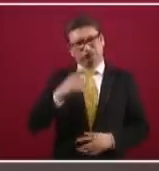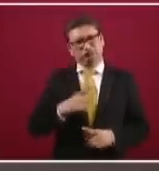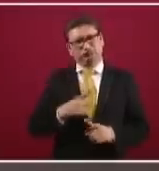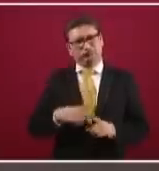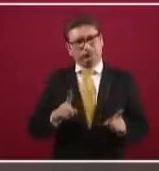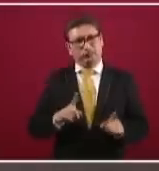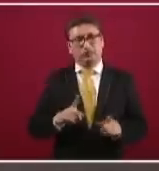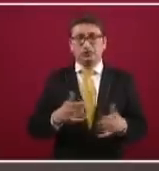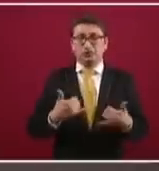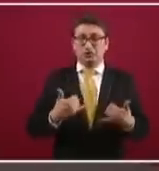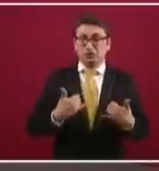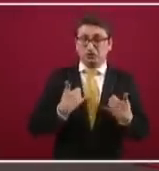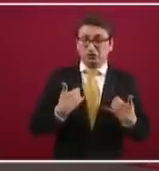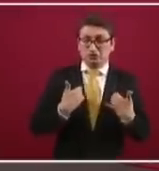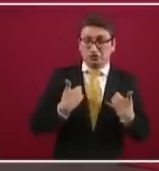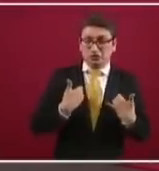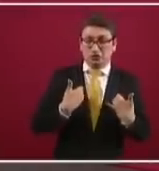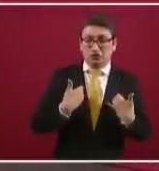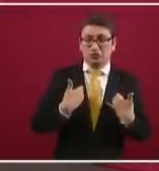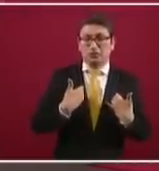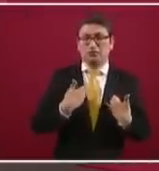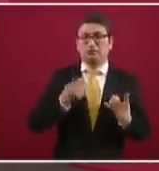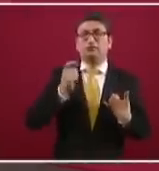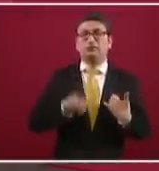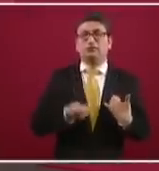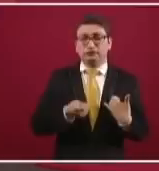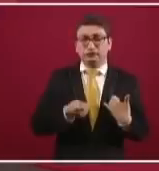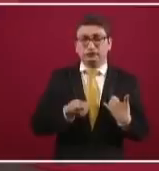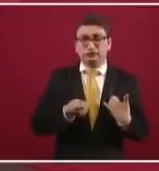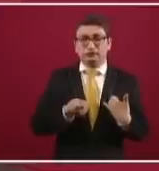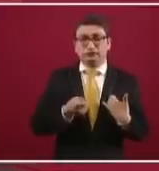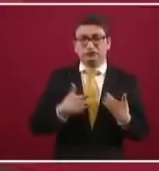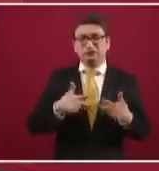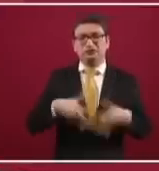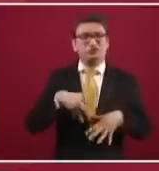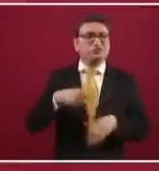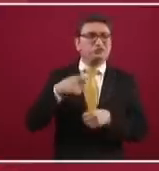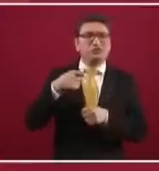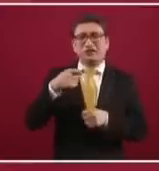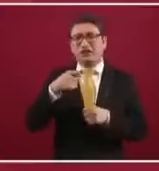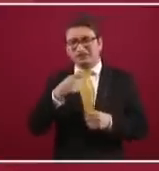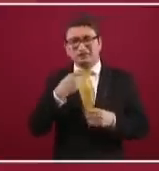ser joven y no ser revolucionario es una contradicción.